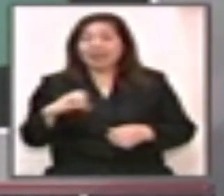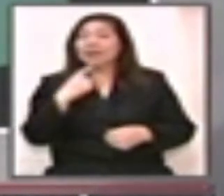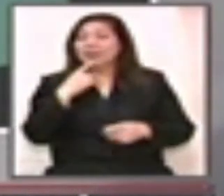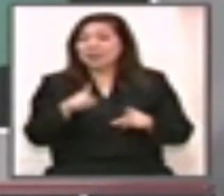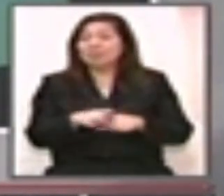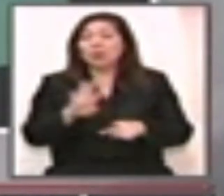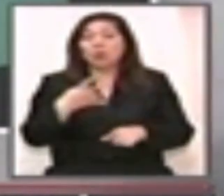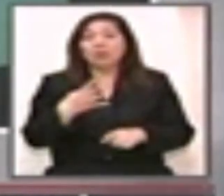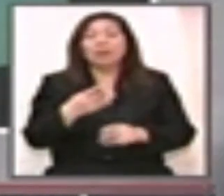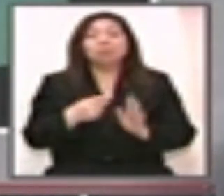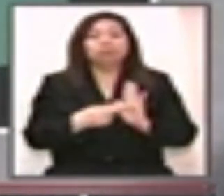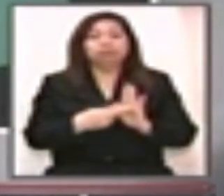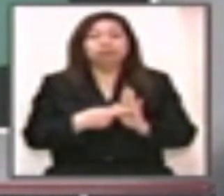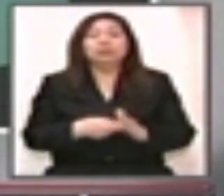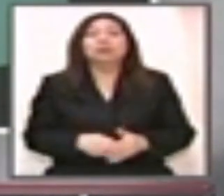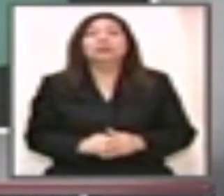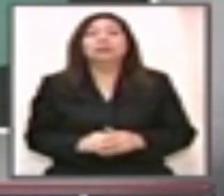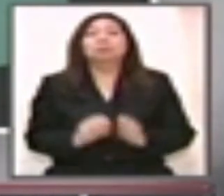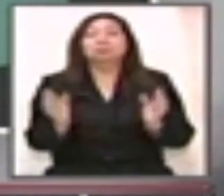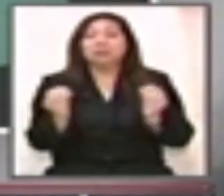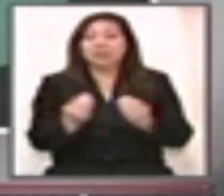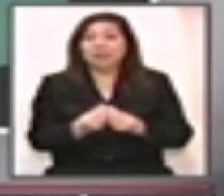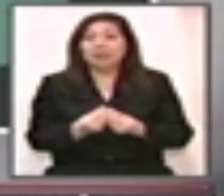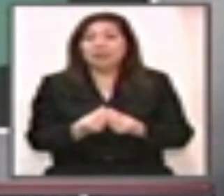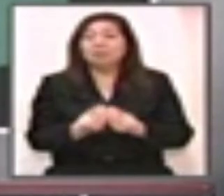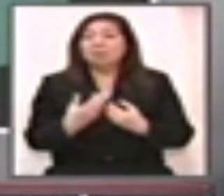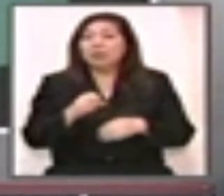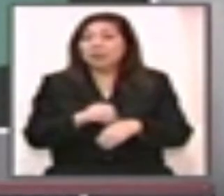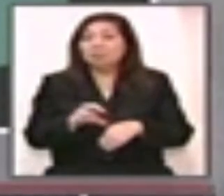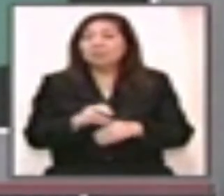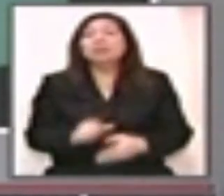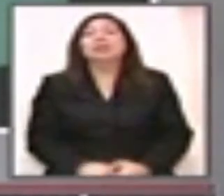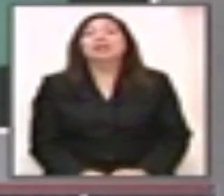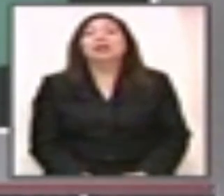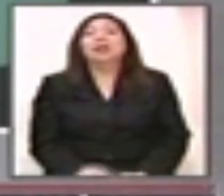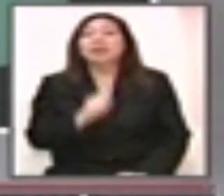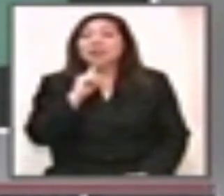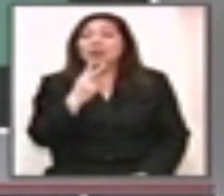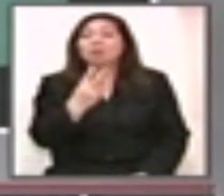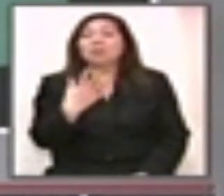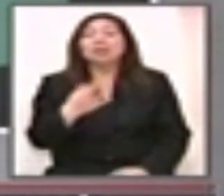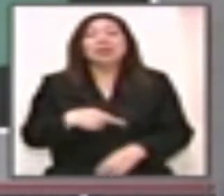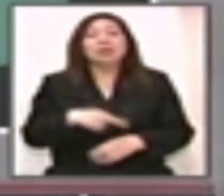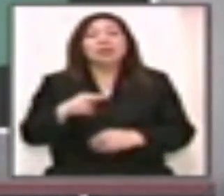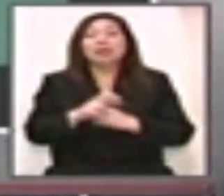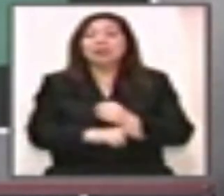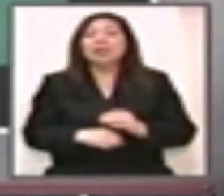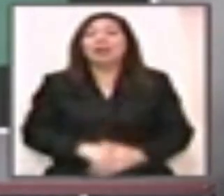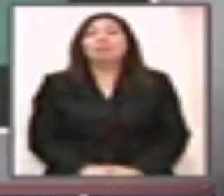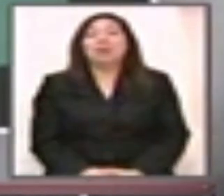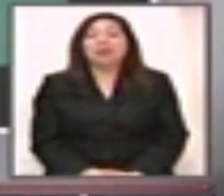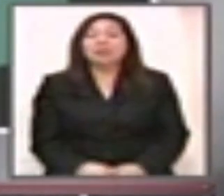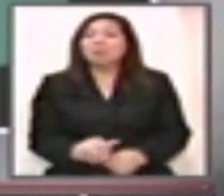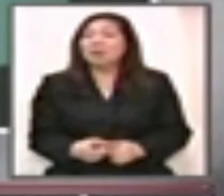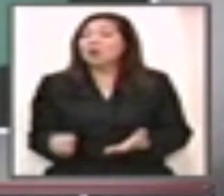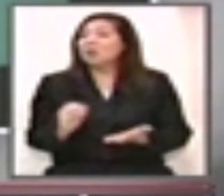Tenemos 4.000 representantes de las pequeñas empresas que han sido capacitados. Estamos en 25 regiones del país.